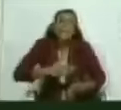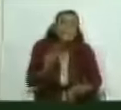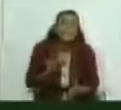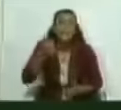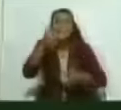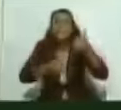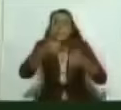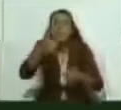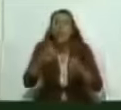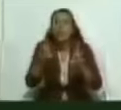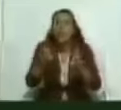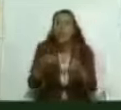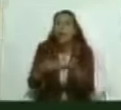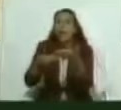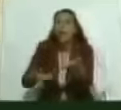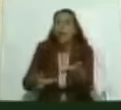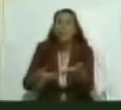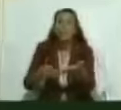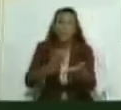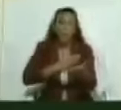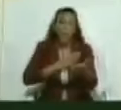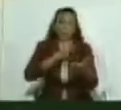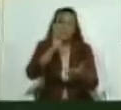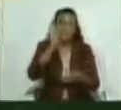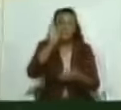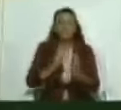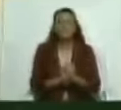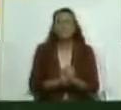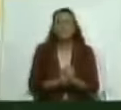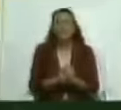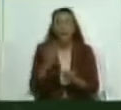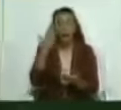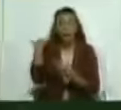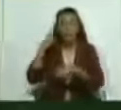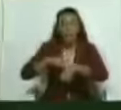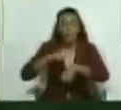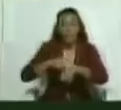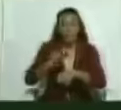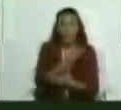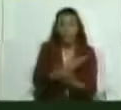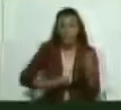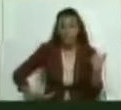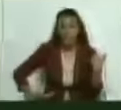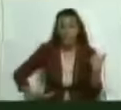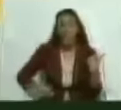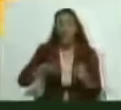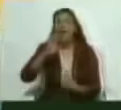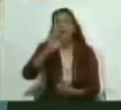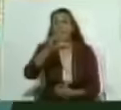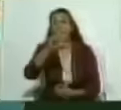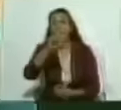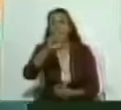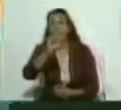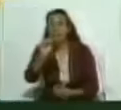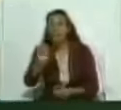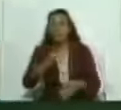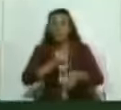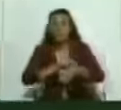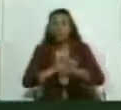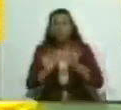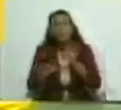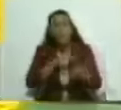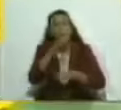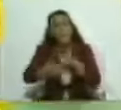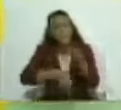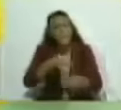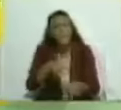planillas y precisamente postular a sus candidatos. Escuchábamos hace pocos minutos también al presidente del Poder Electoral, doctor Elvis